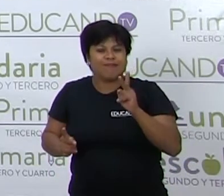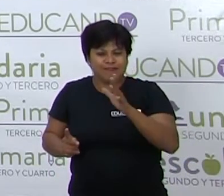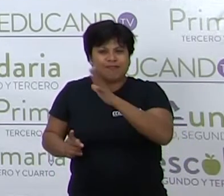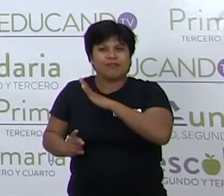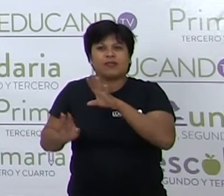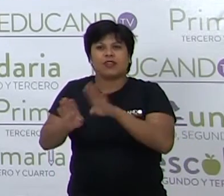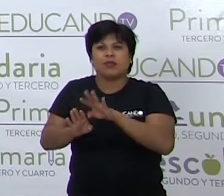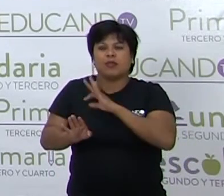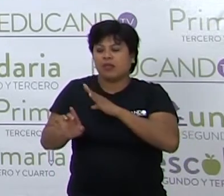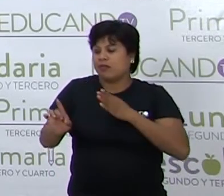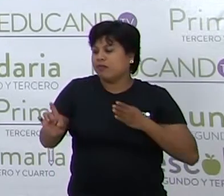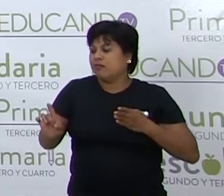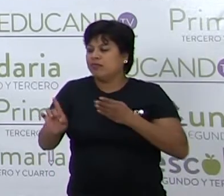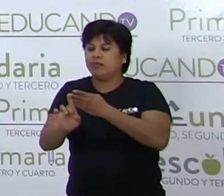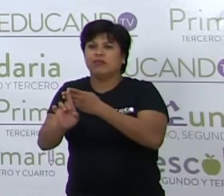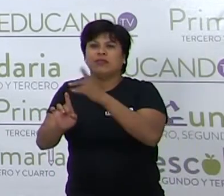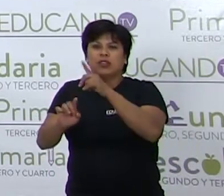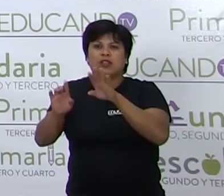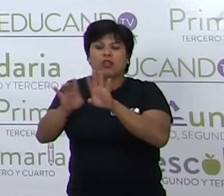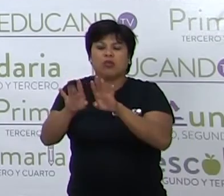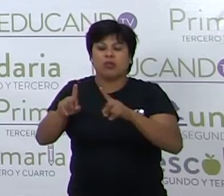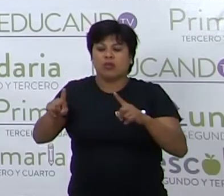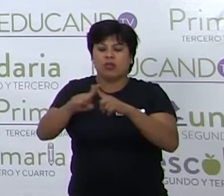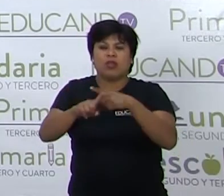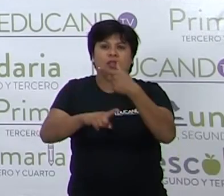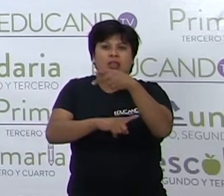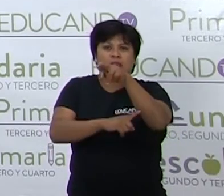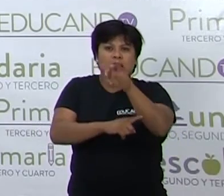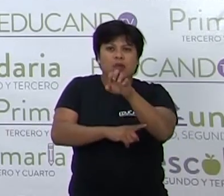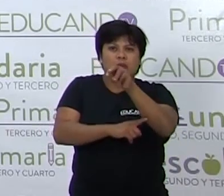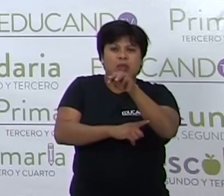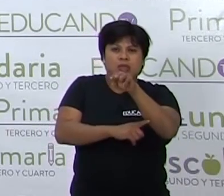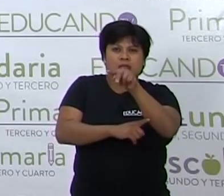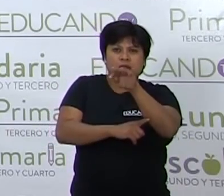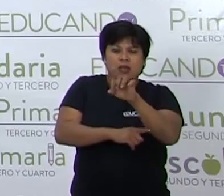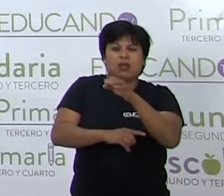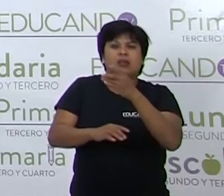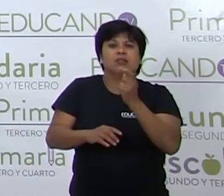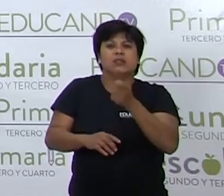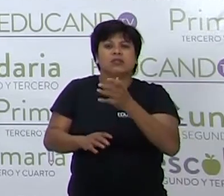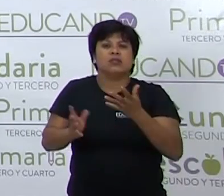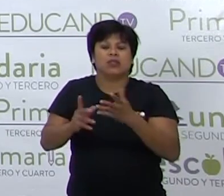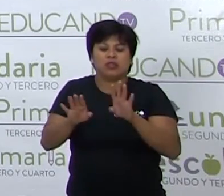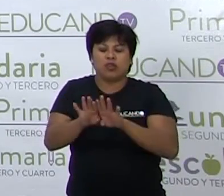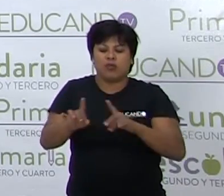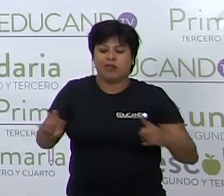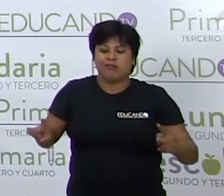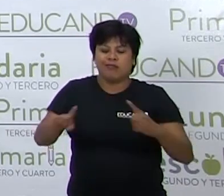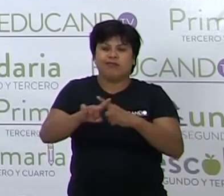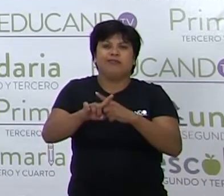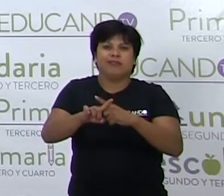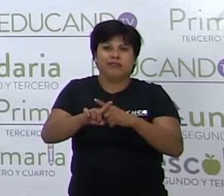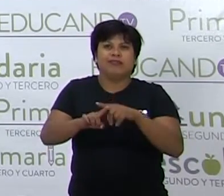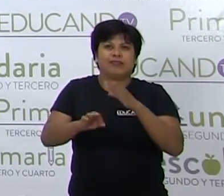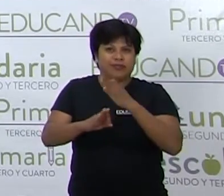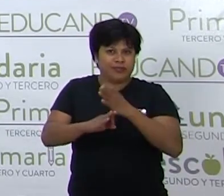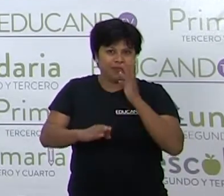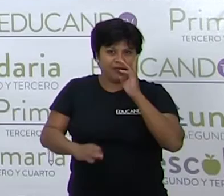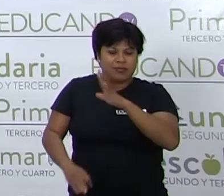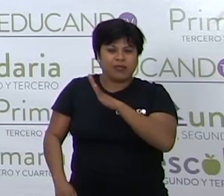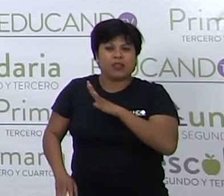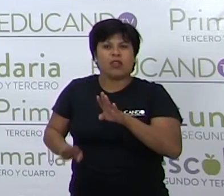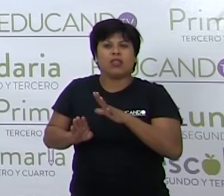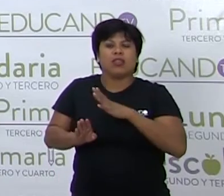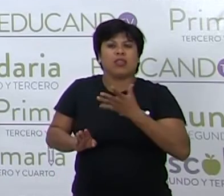la idea de presentarte una figura geométrica que se forma a partir de estas y aquí también la boya le voy a poner una